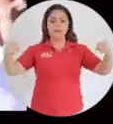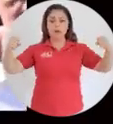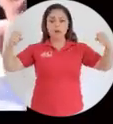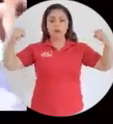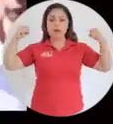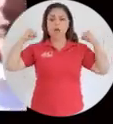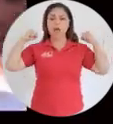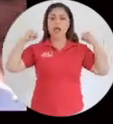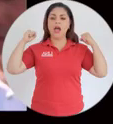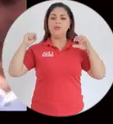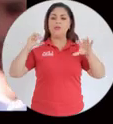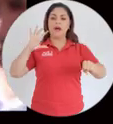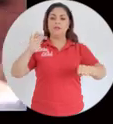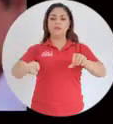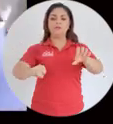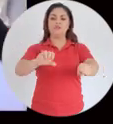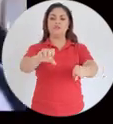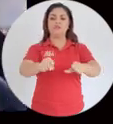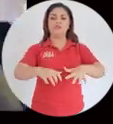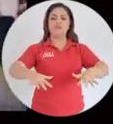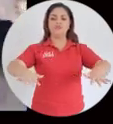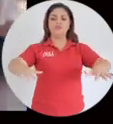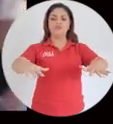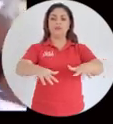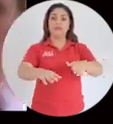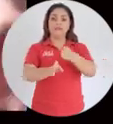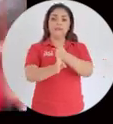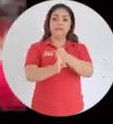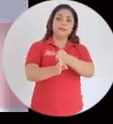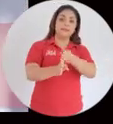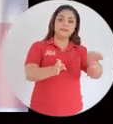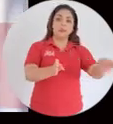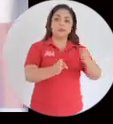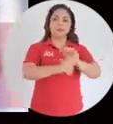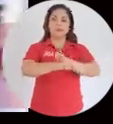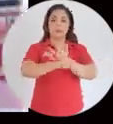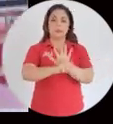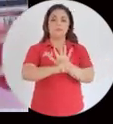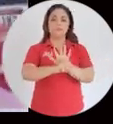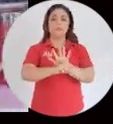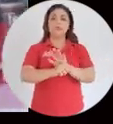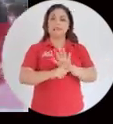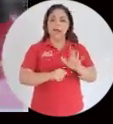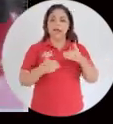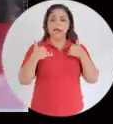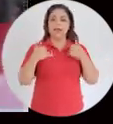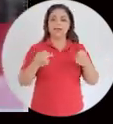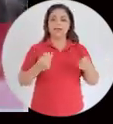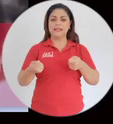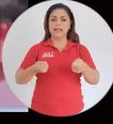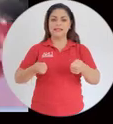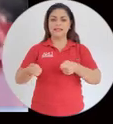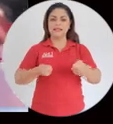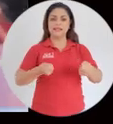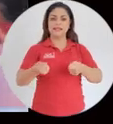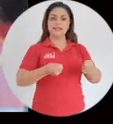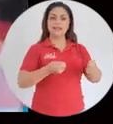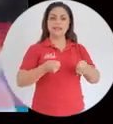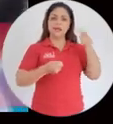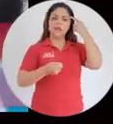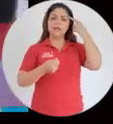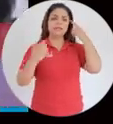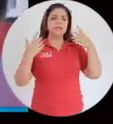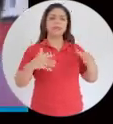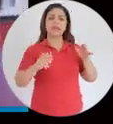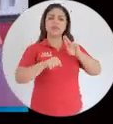toma mucha posesión de territorios en post pandemia con sus códigos de control que ya se asimilan